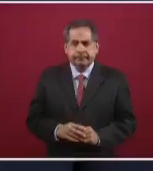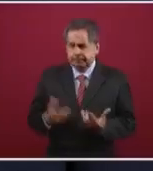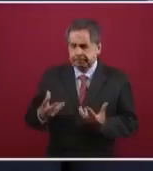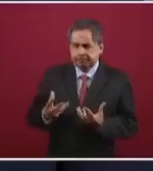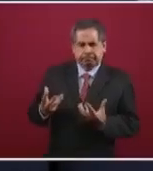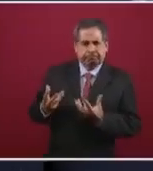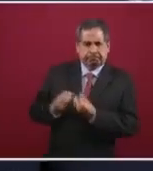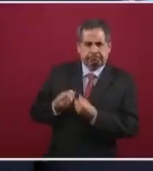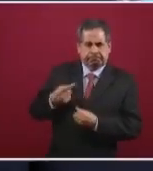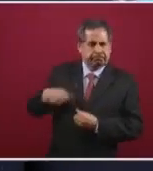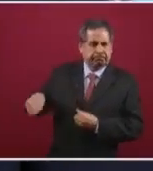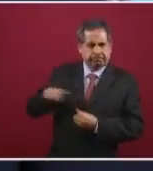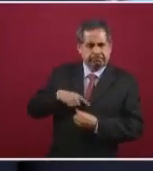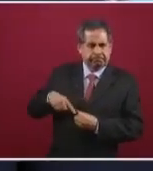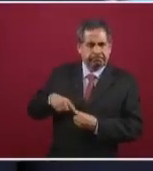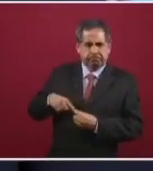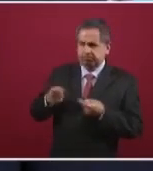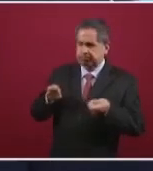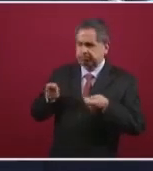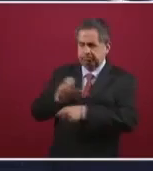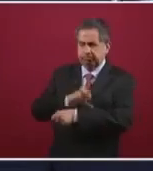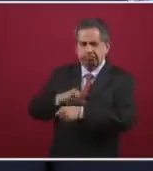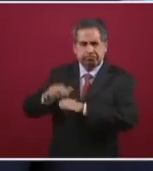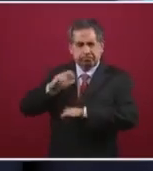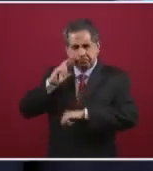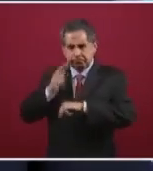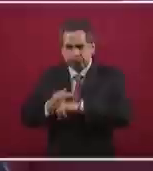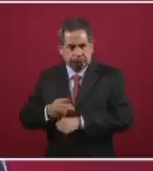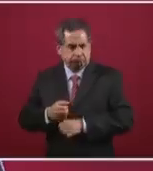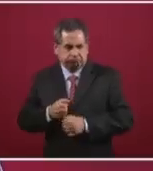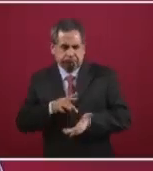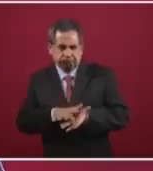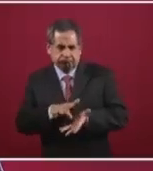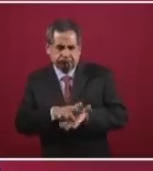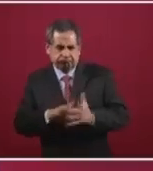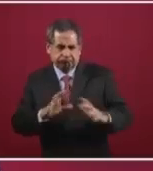conjunta, en coordinación, y se fortalezca